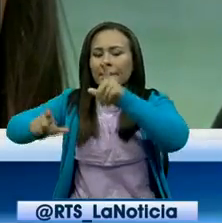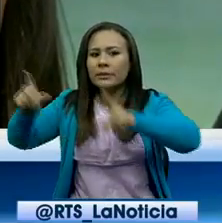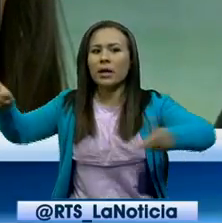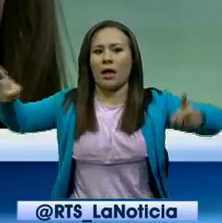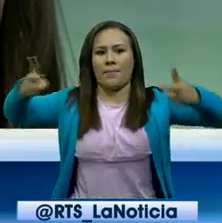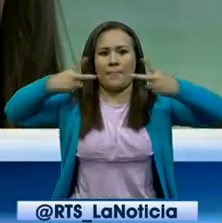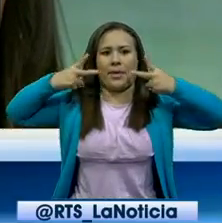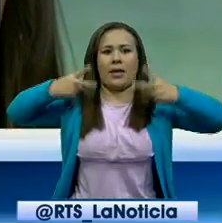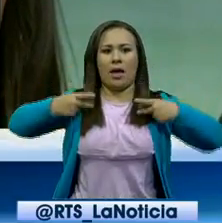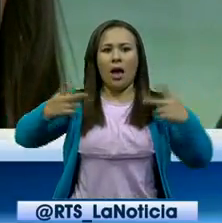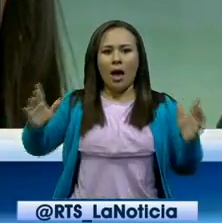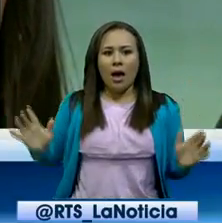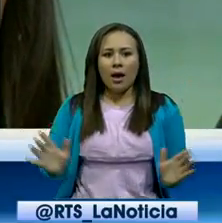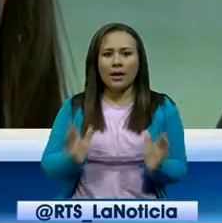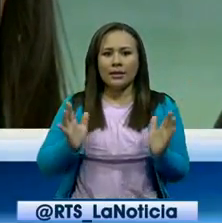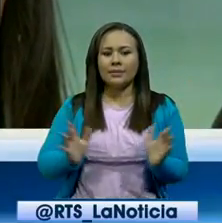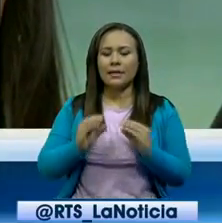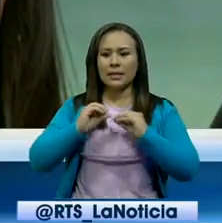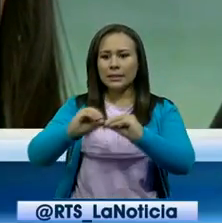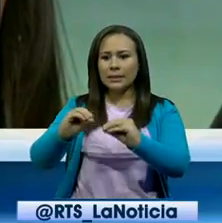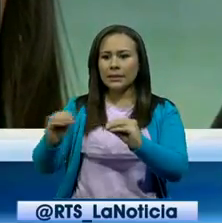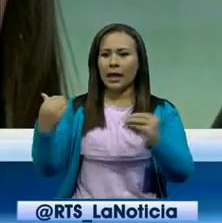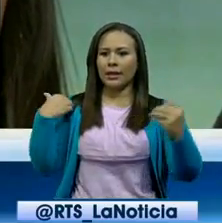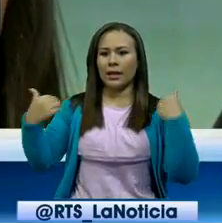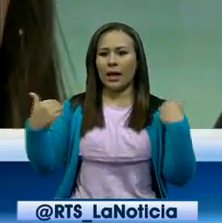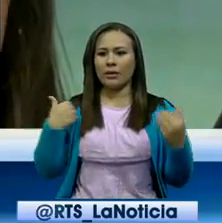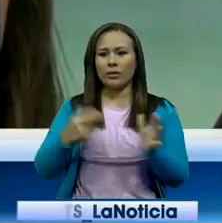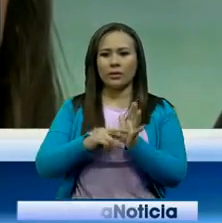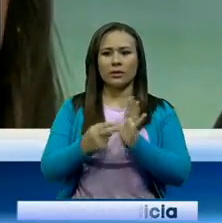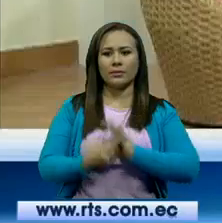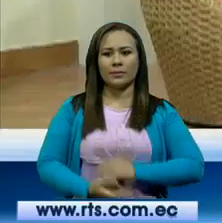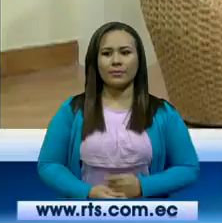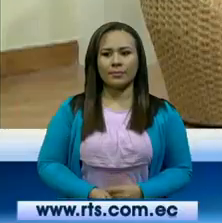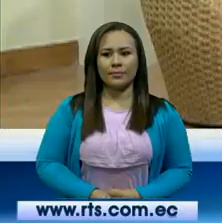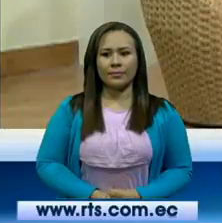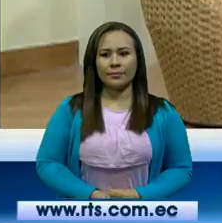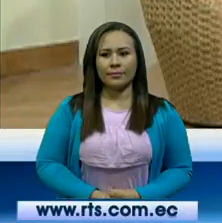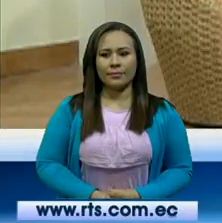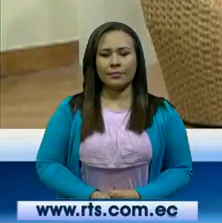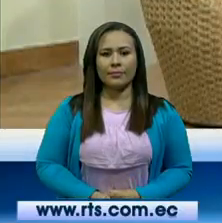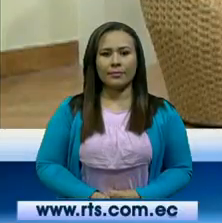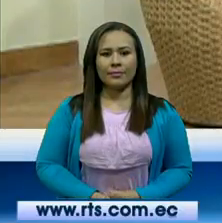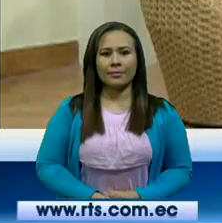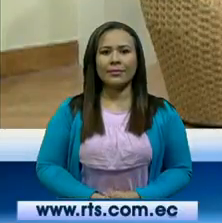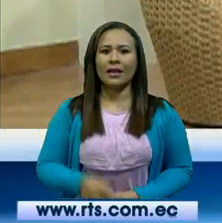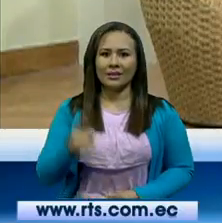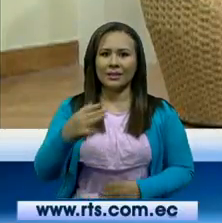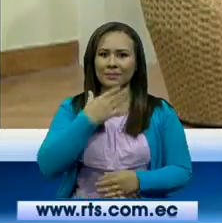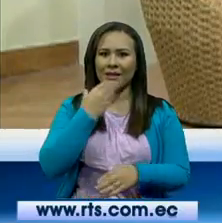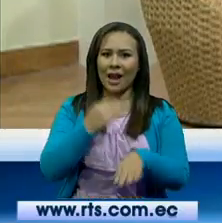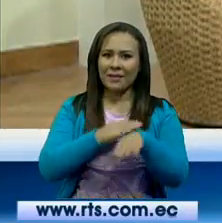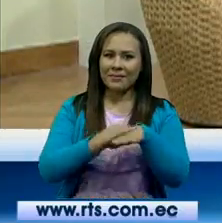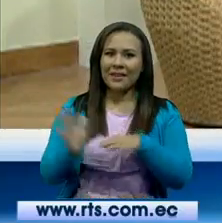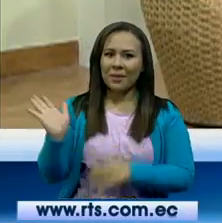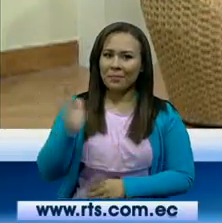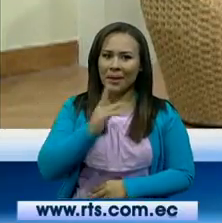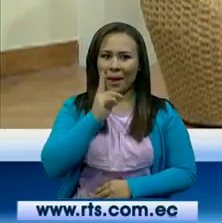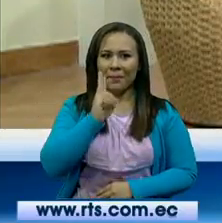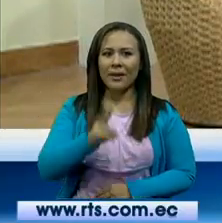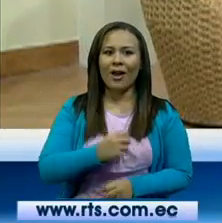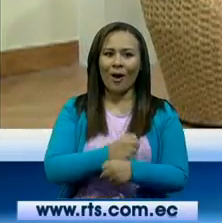darle algo de una enseñanza a las personas bien tenemos una obra qué tal si nos invitan a todos a verla